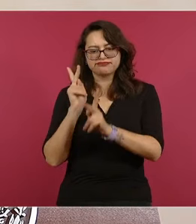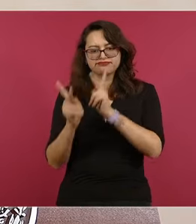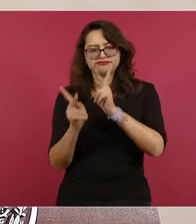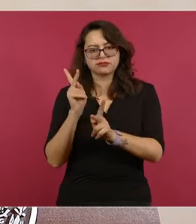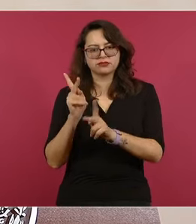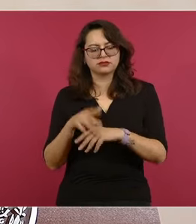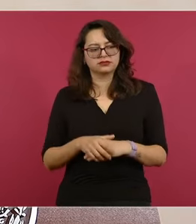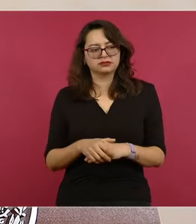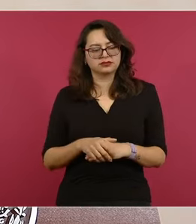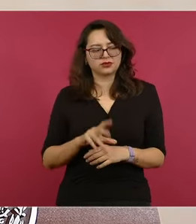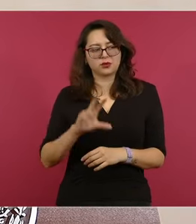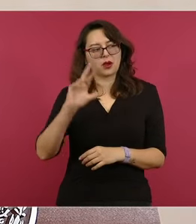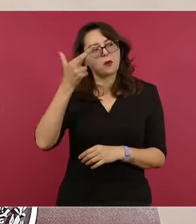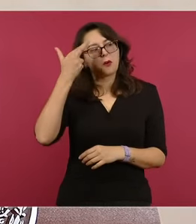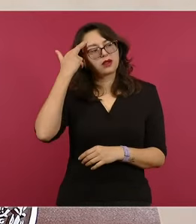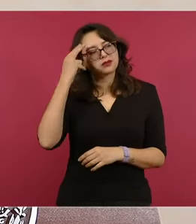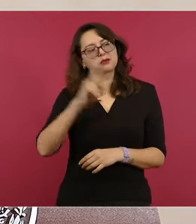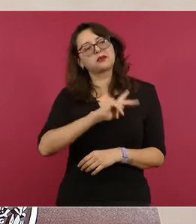a Laura,